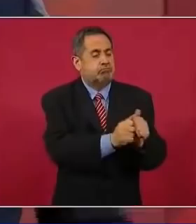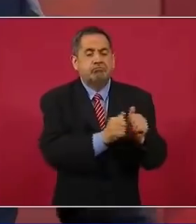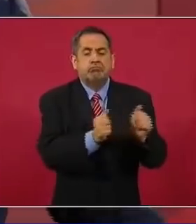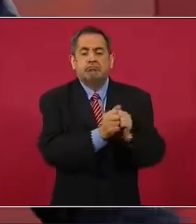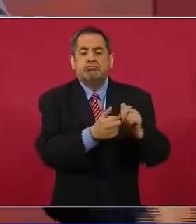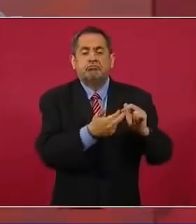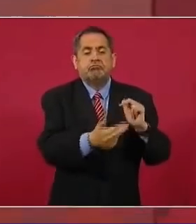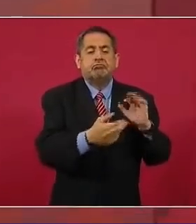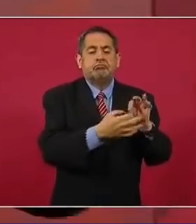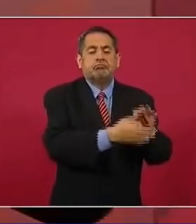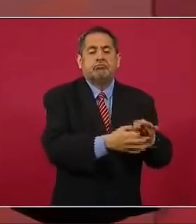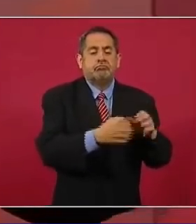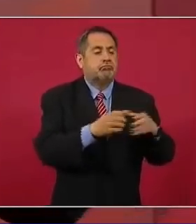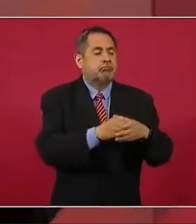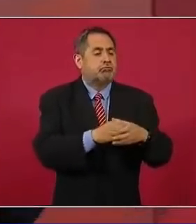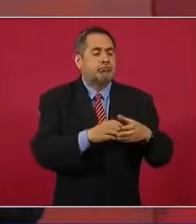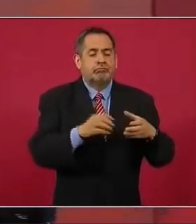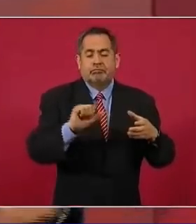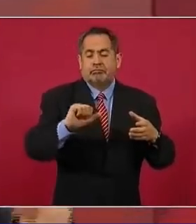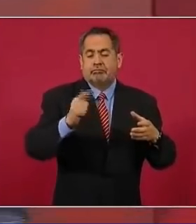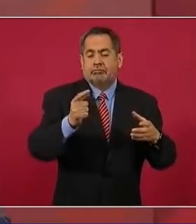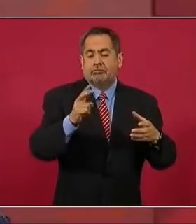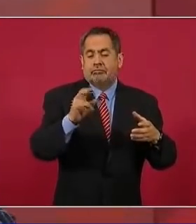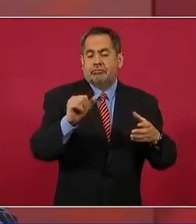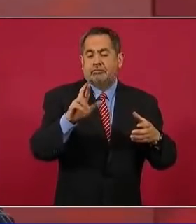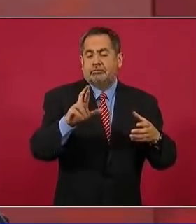vinculada al grupo de Aguilar Camín,